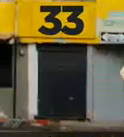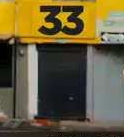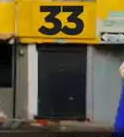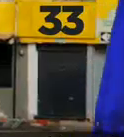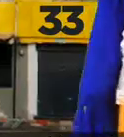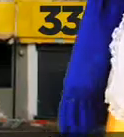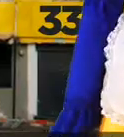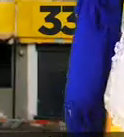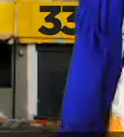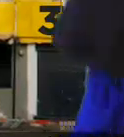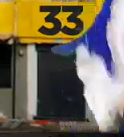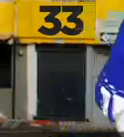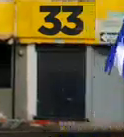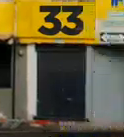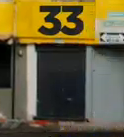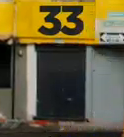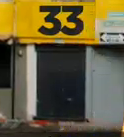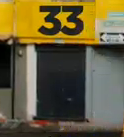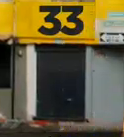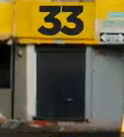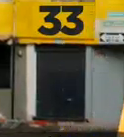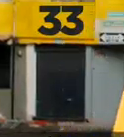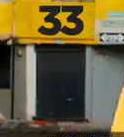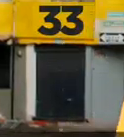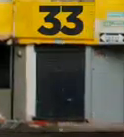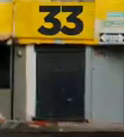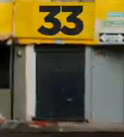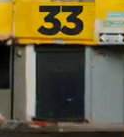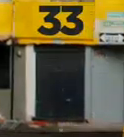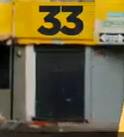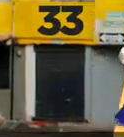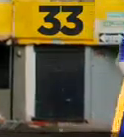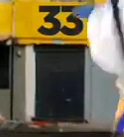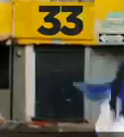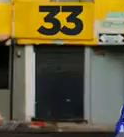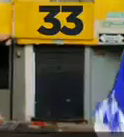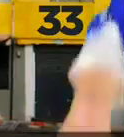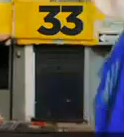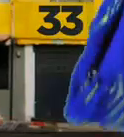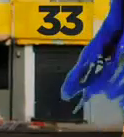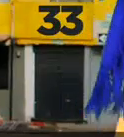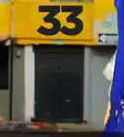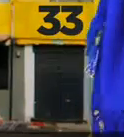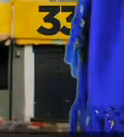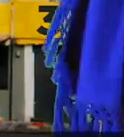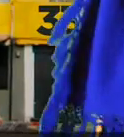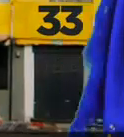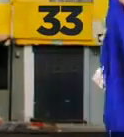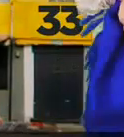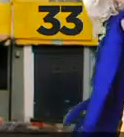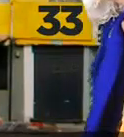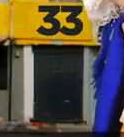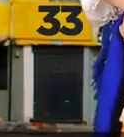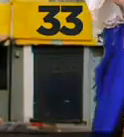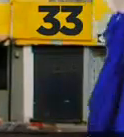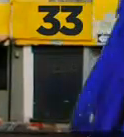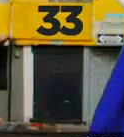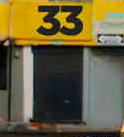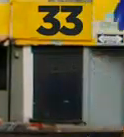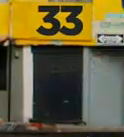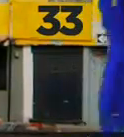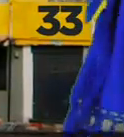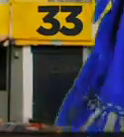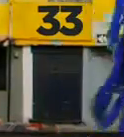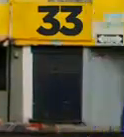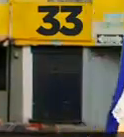Vecina, me acaban de robar, auxilio, vecina, vea, vecina, se van robando la plata del arriendo, pues, vecina. Solo por